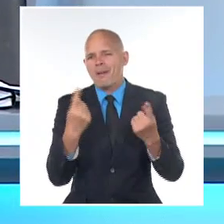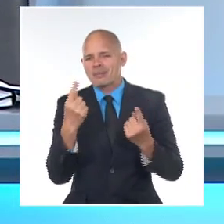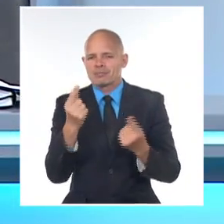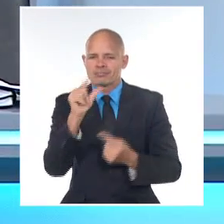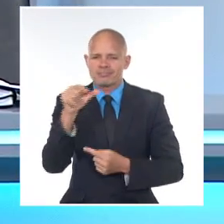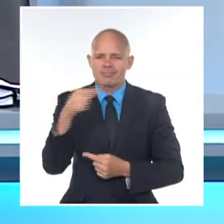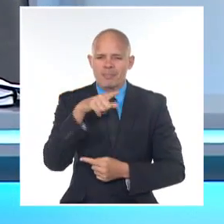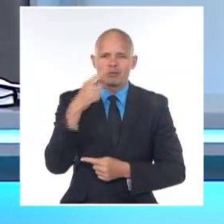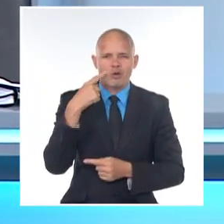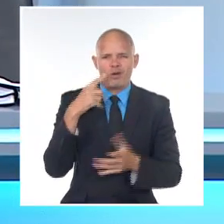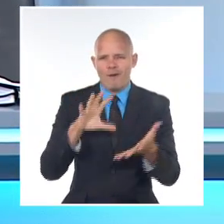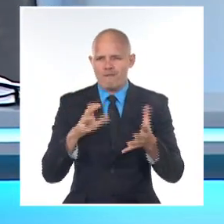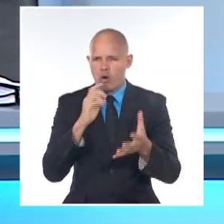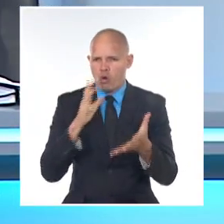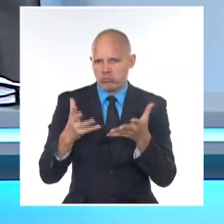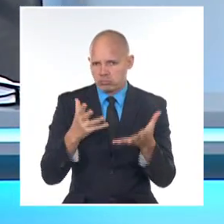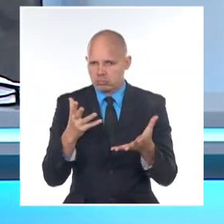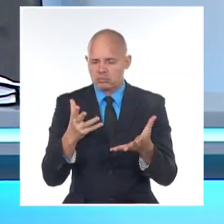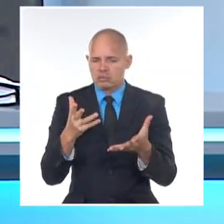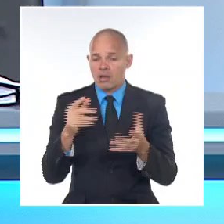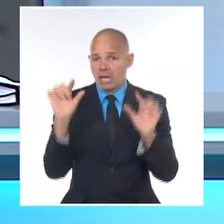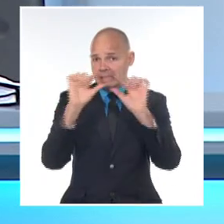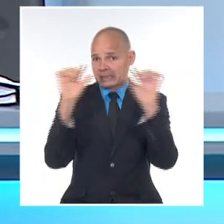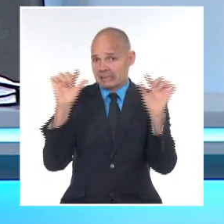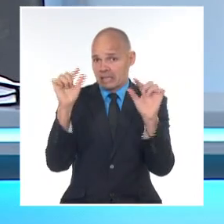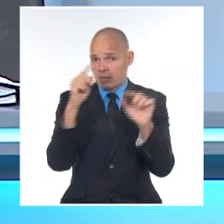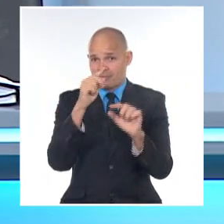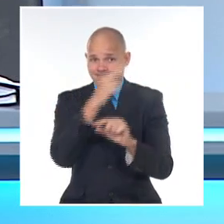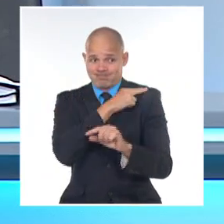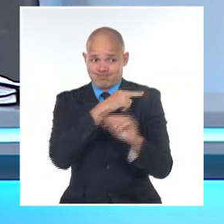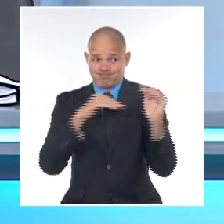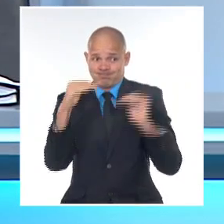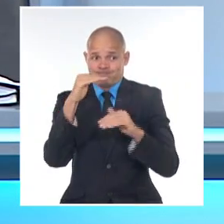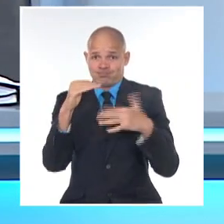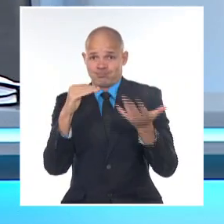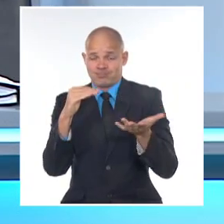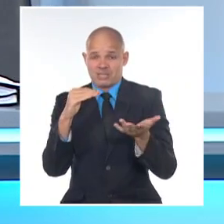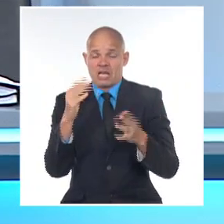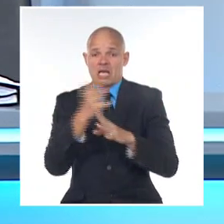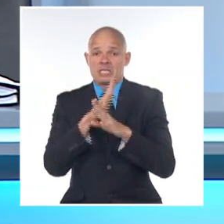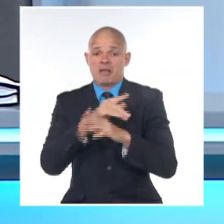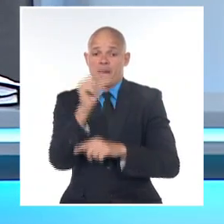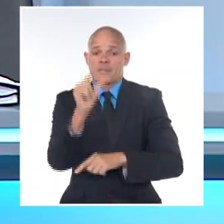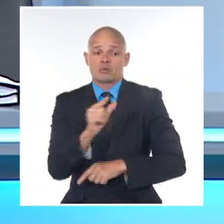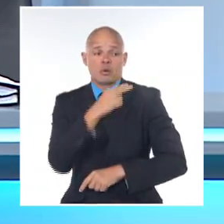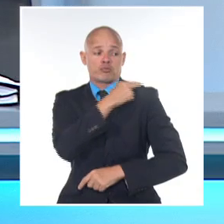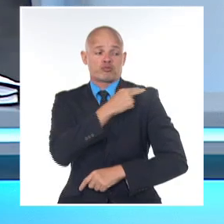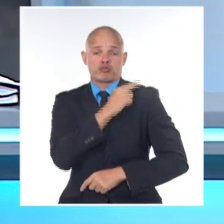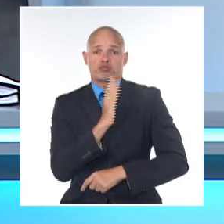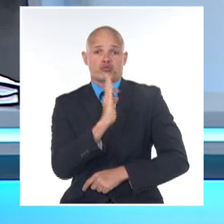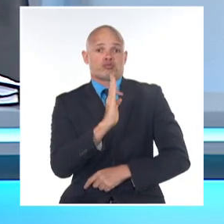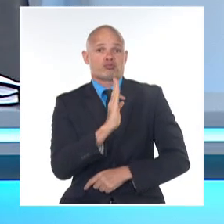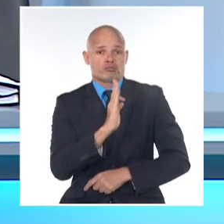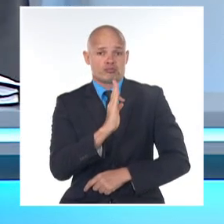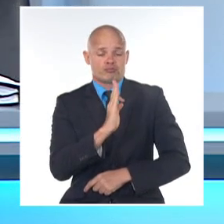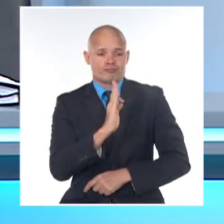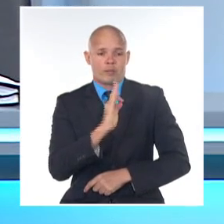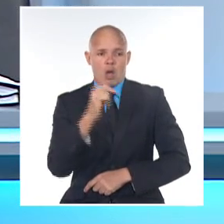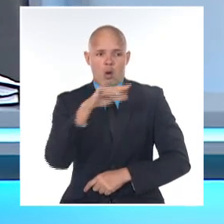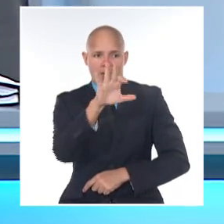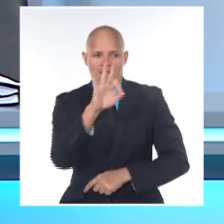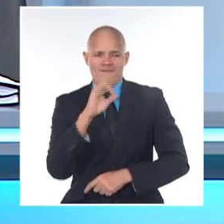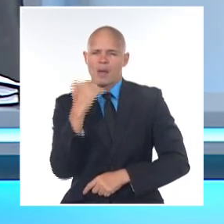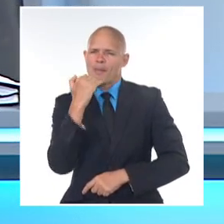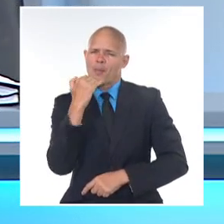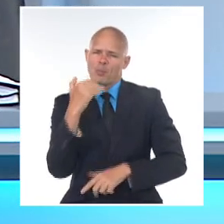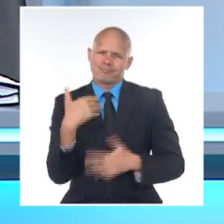respeto a la autoridad. Hemos traído a la policía porque precisamente quizás la autoridad que más frecuentemente uno ve en la calle, con la que